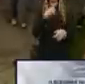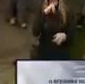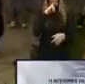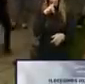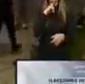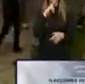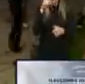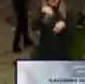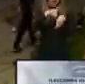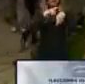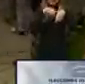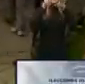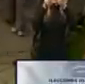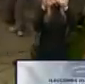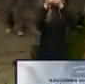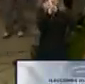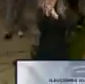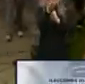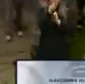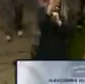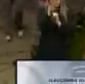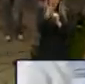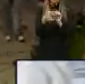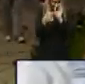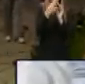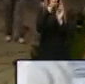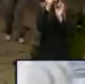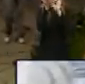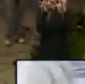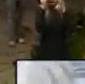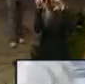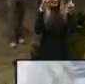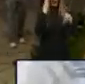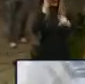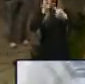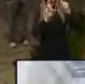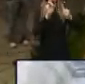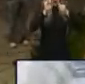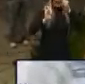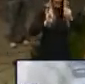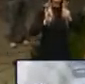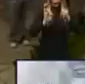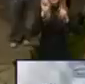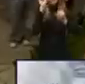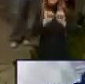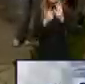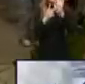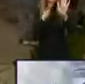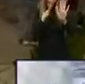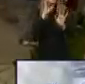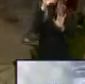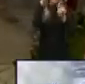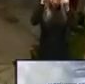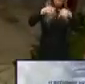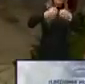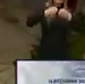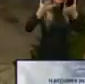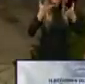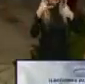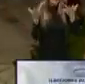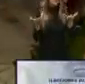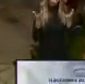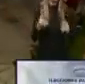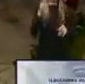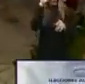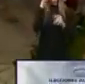de la noche, más o menos, algunas personas preguntaban que si iba a haber algo acá. Y debido a que no se